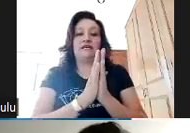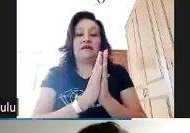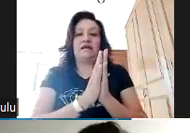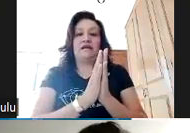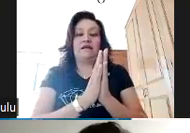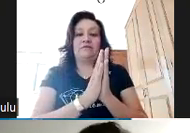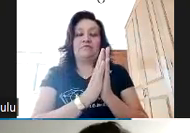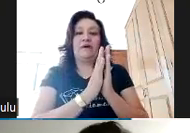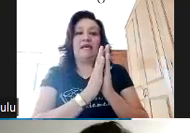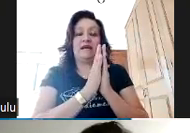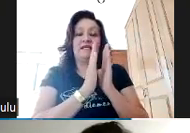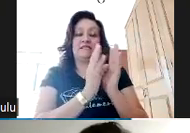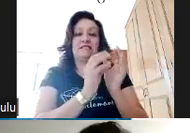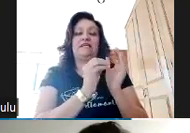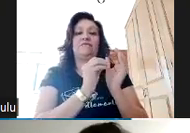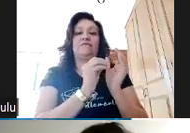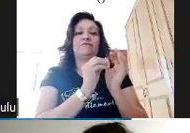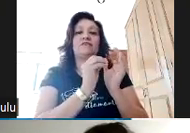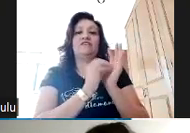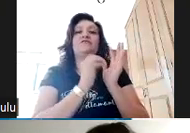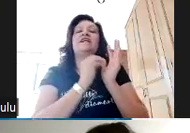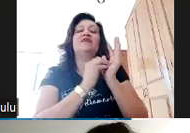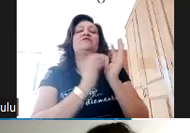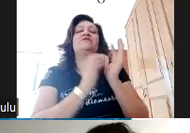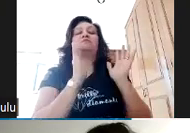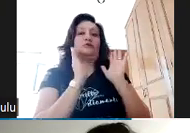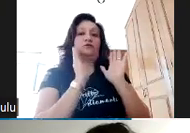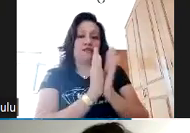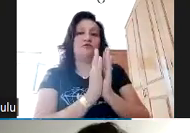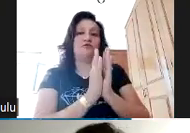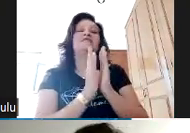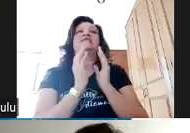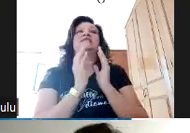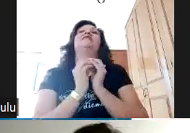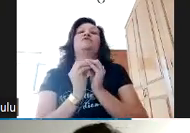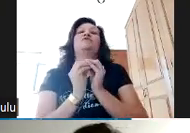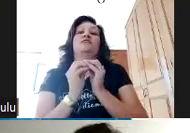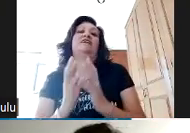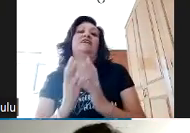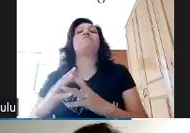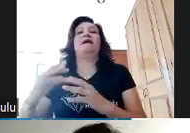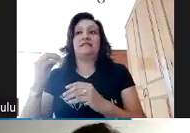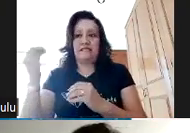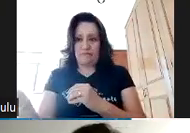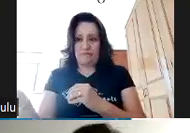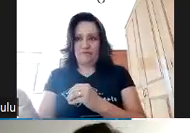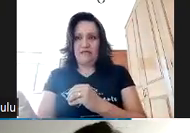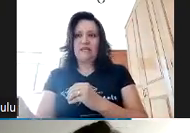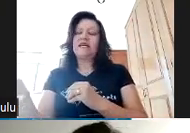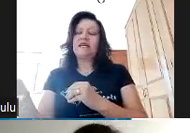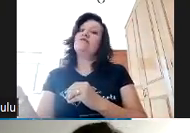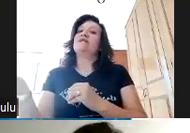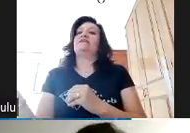a para este identificar a nuestros prospectos necesitamos tener empatía